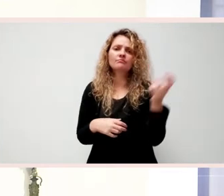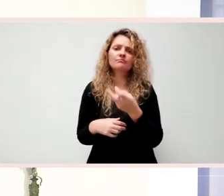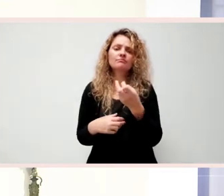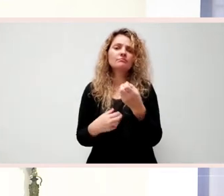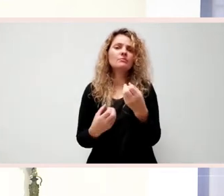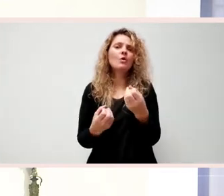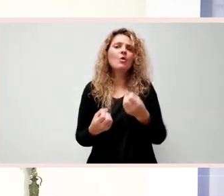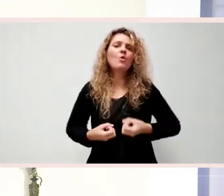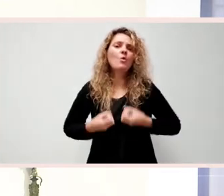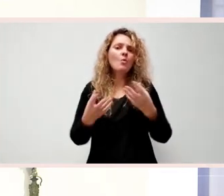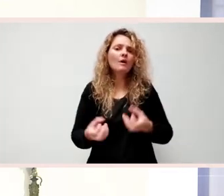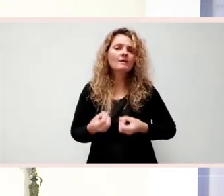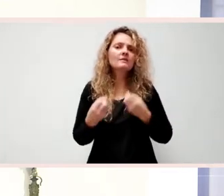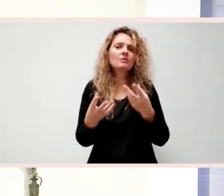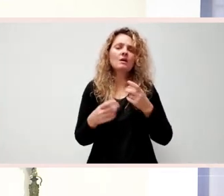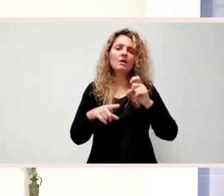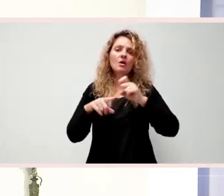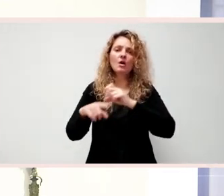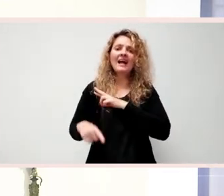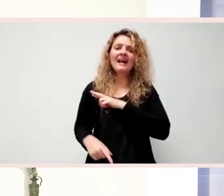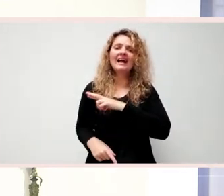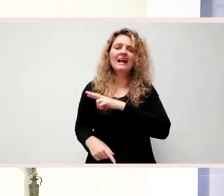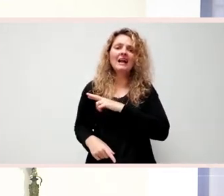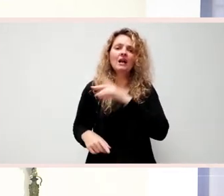Aquí atoparíamos, ademais desa decoración sogueada,